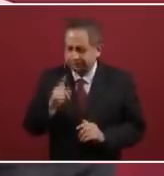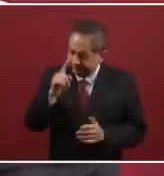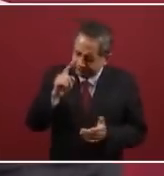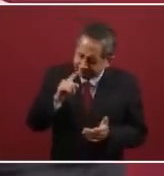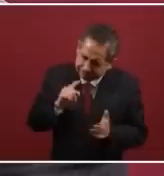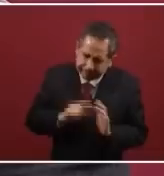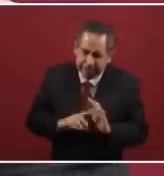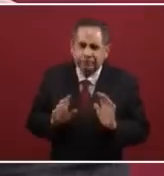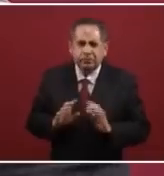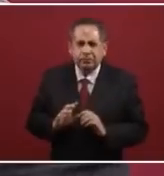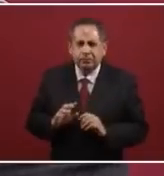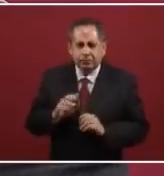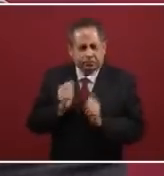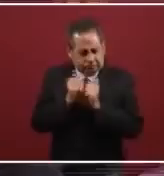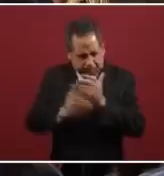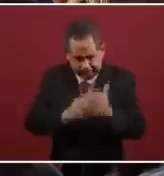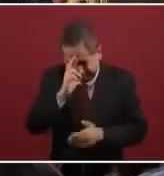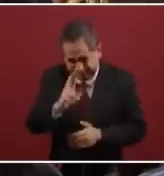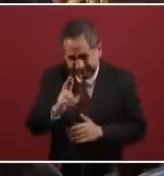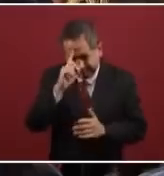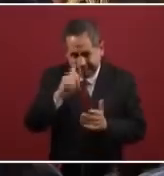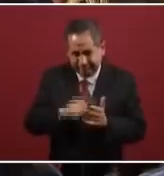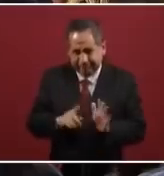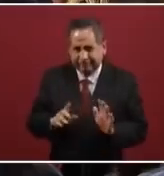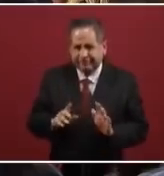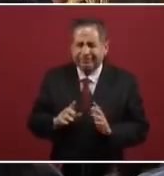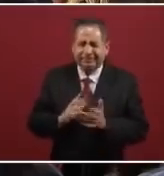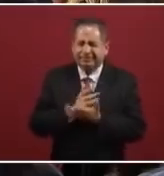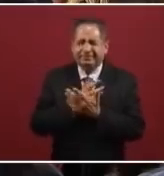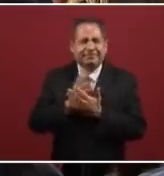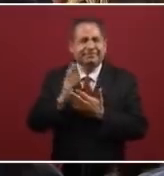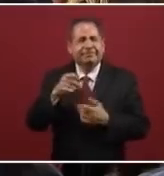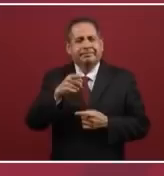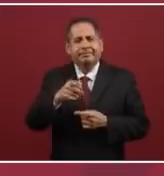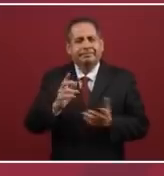hace con todo respeto bastante